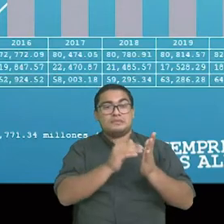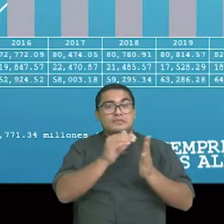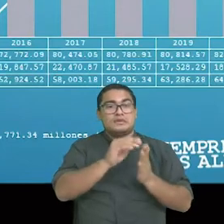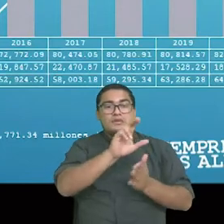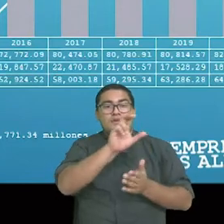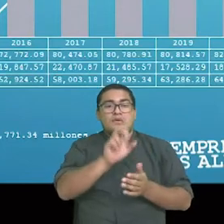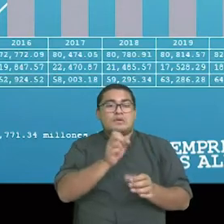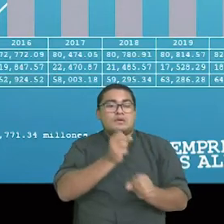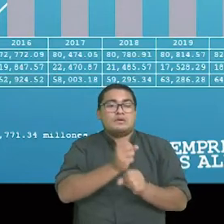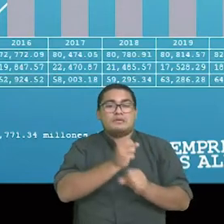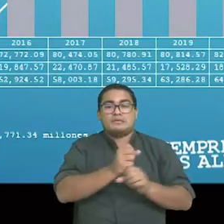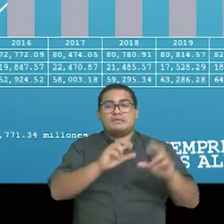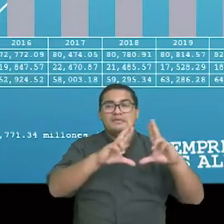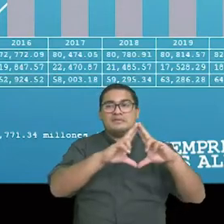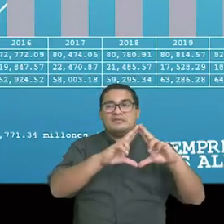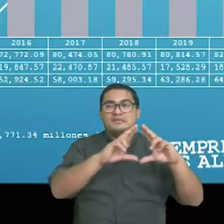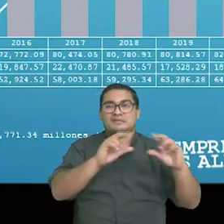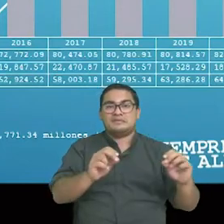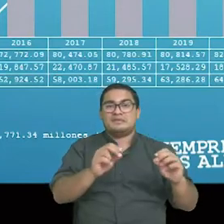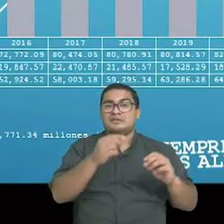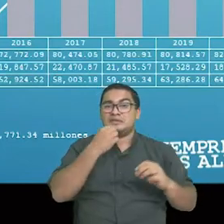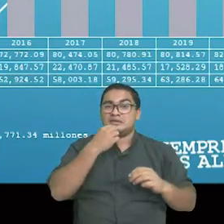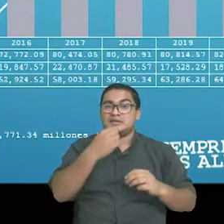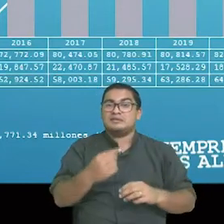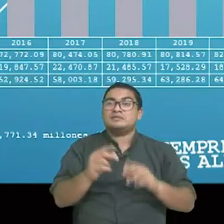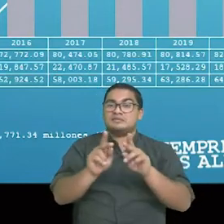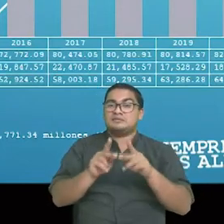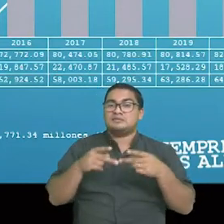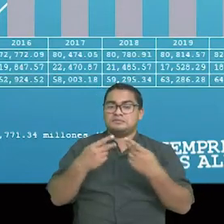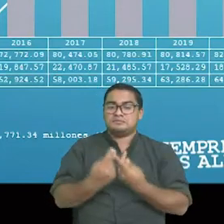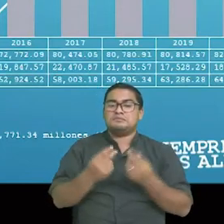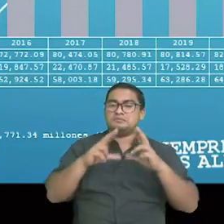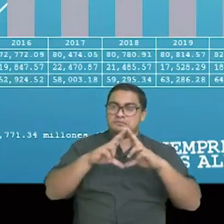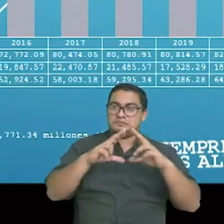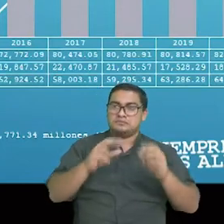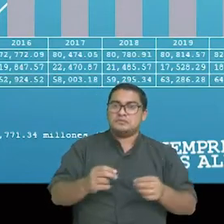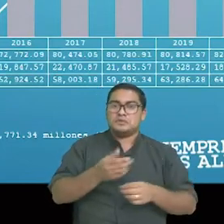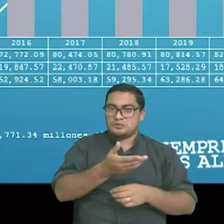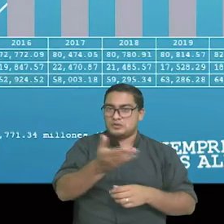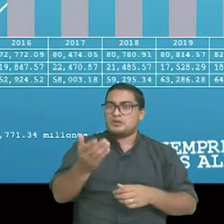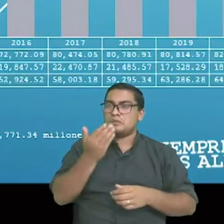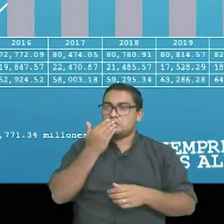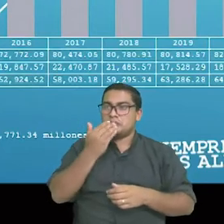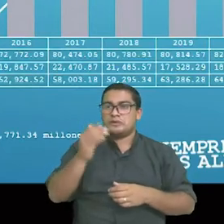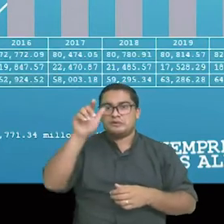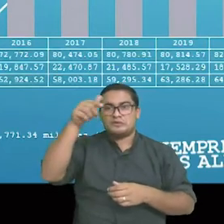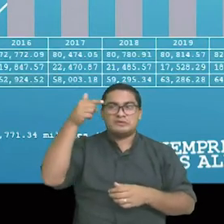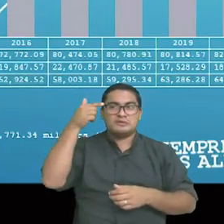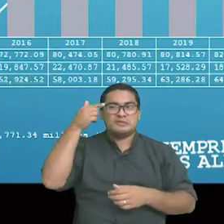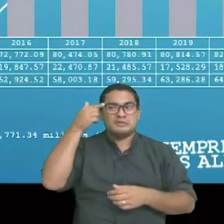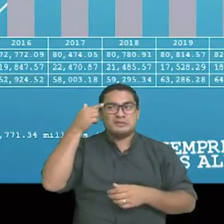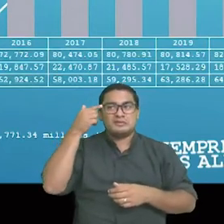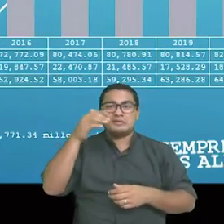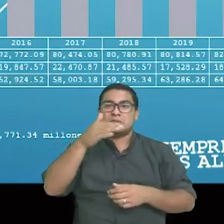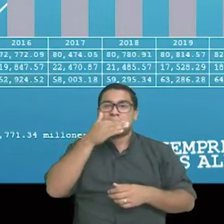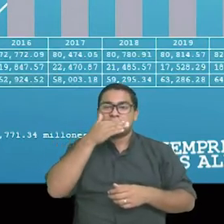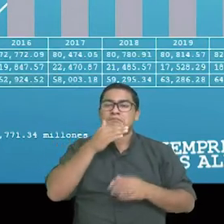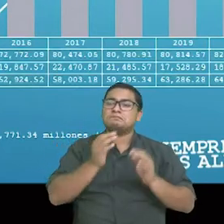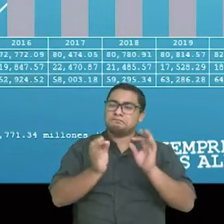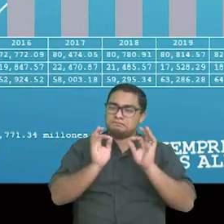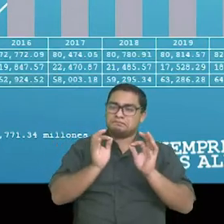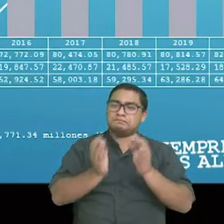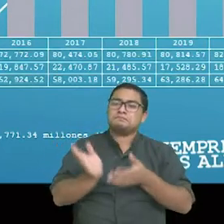funcionara, ¿qué es lo que nos ha dicho el pueblo de Nicaragua? Hombre, ustedes, por la buena gestión que han venido haciendo, depositamos